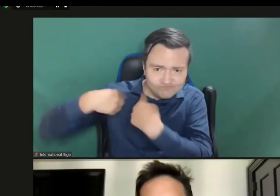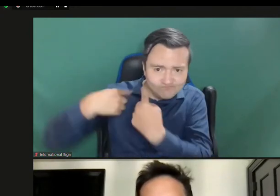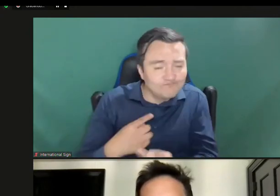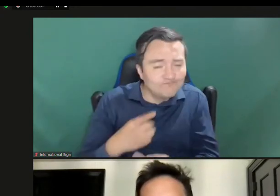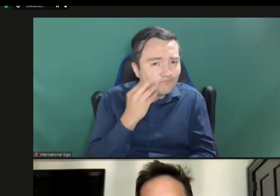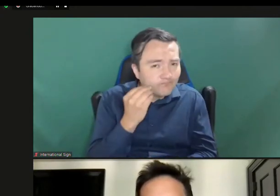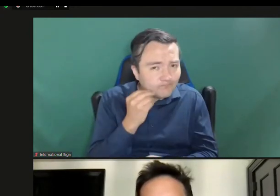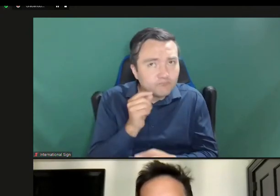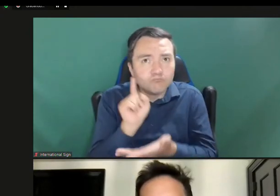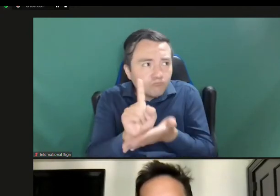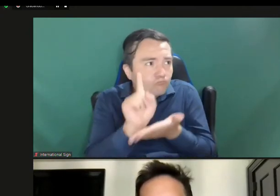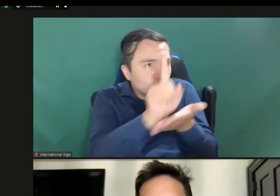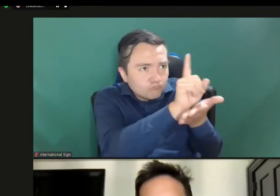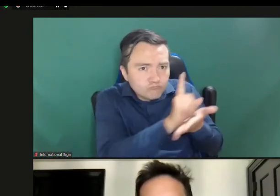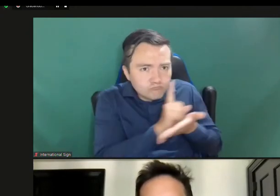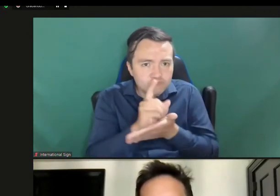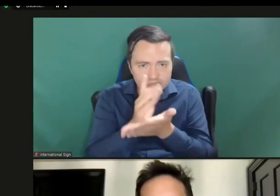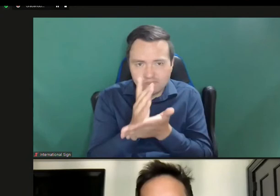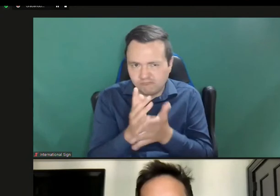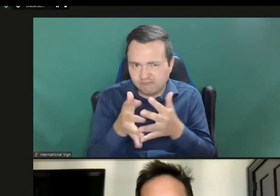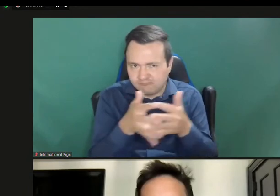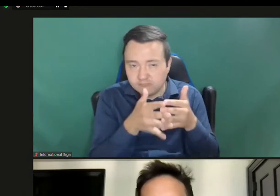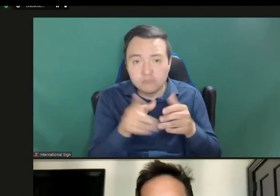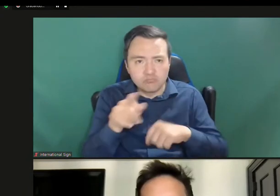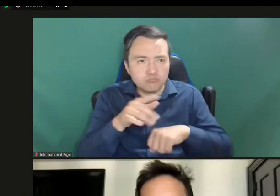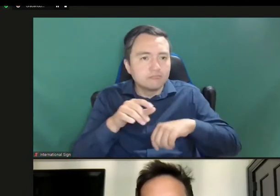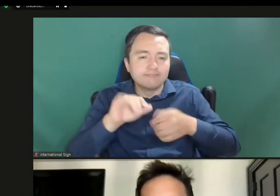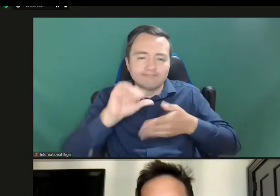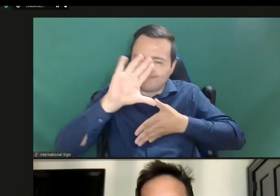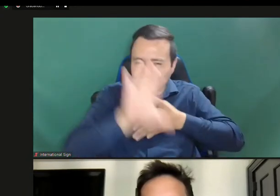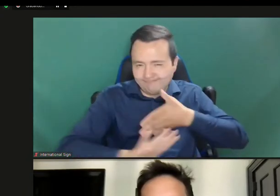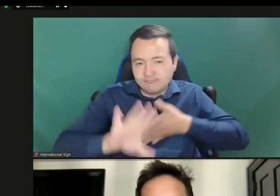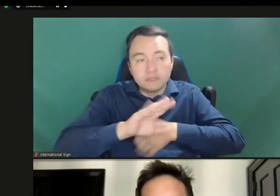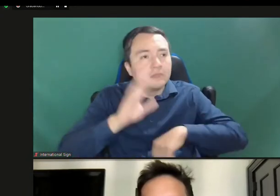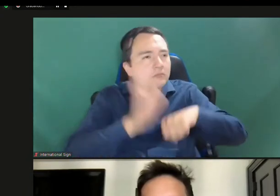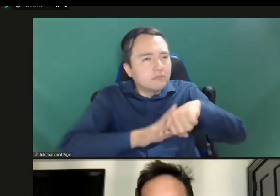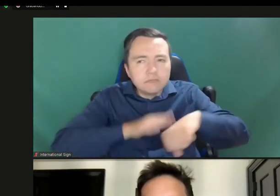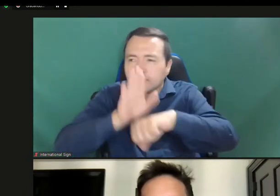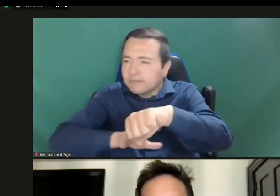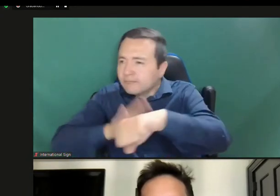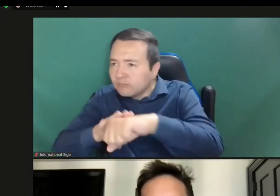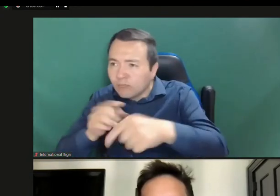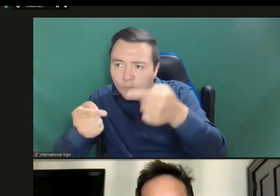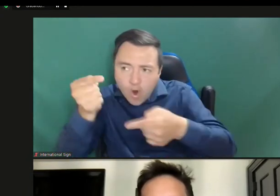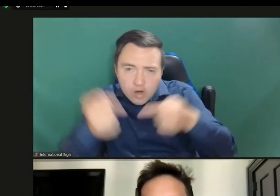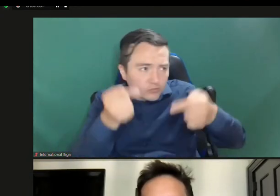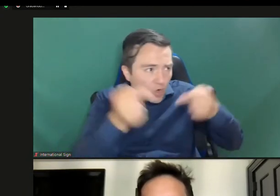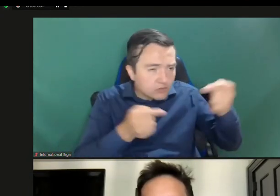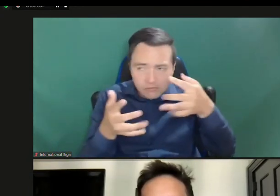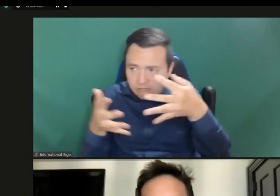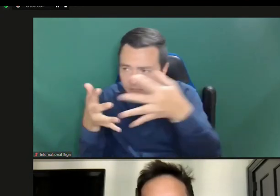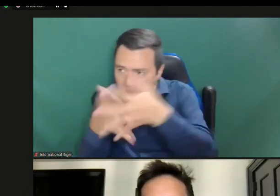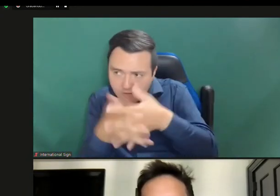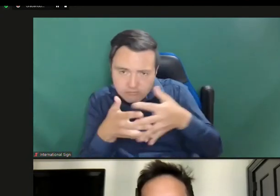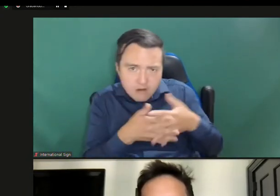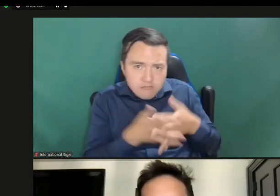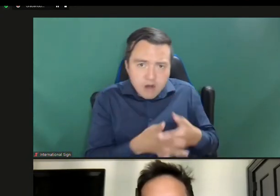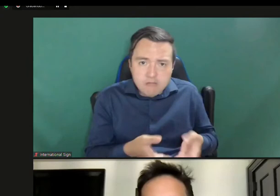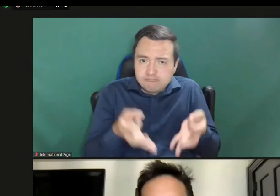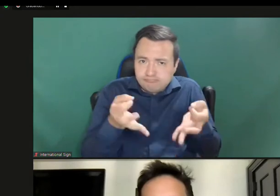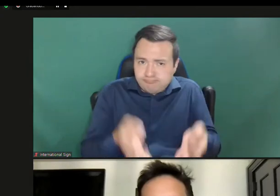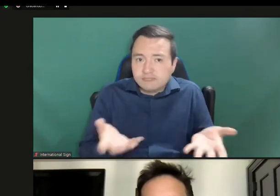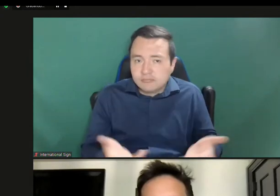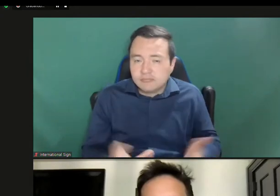asesorado a muchos países que han tratado de implementar políticas como las que nos han mencionado anteriormente tanto el